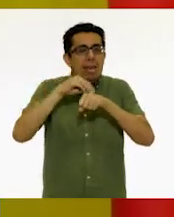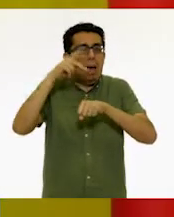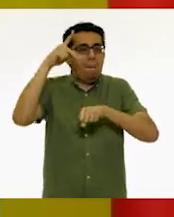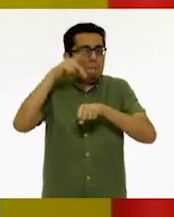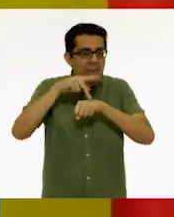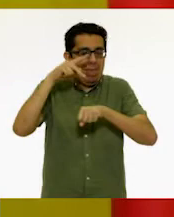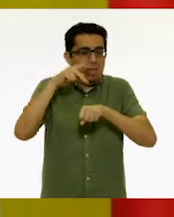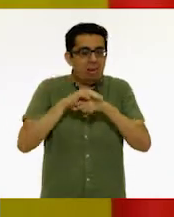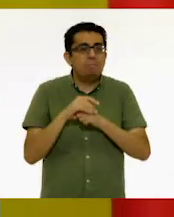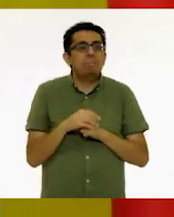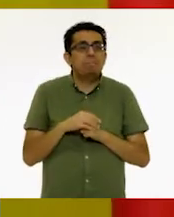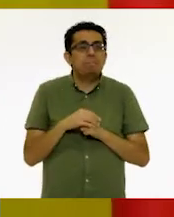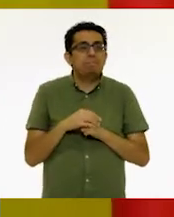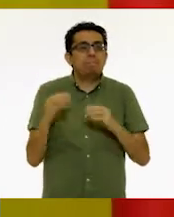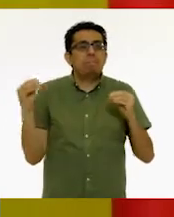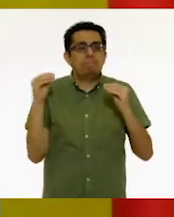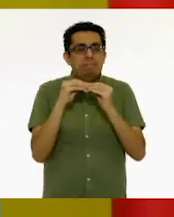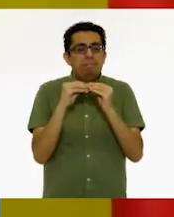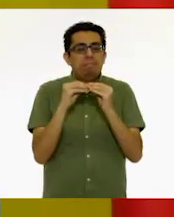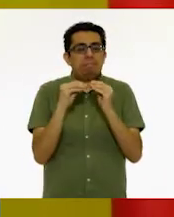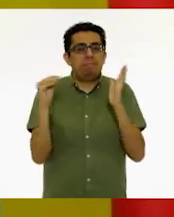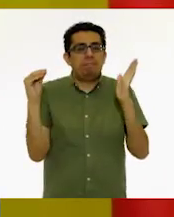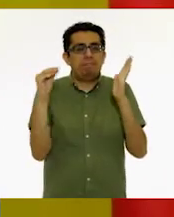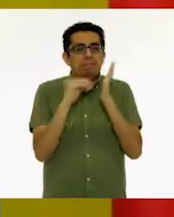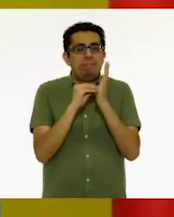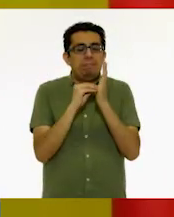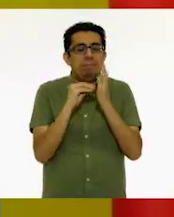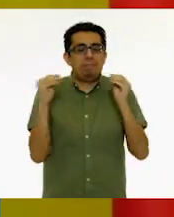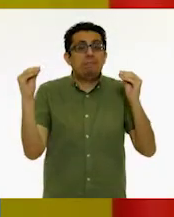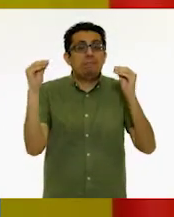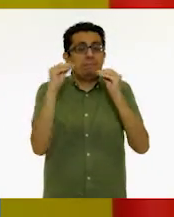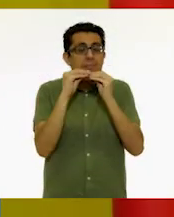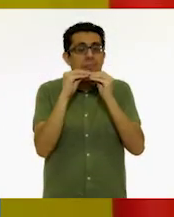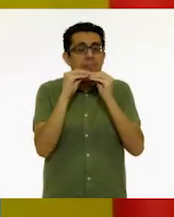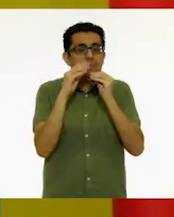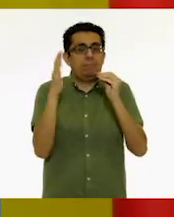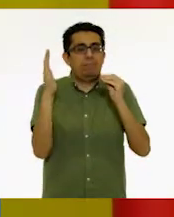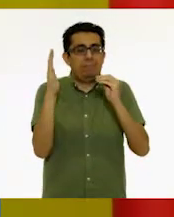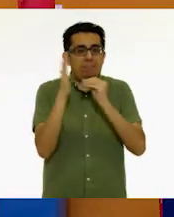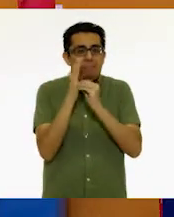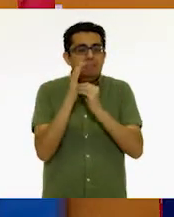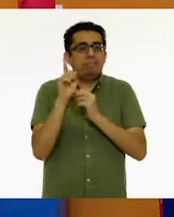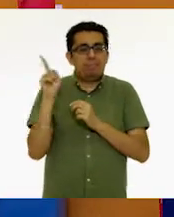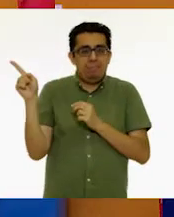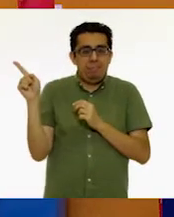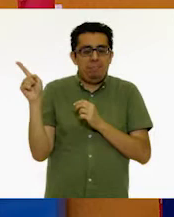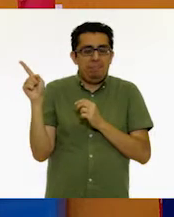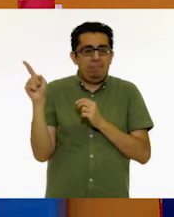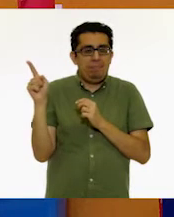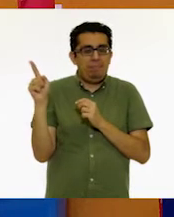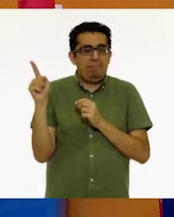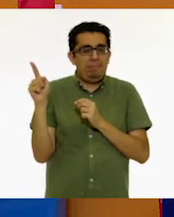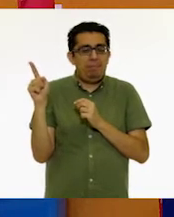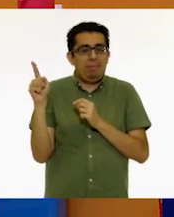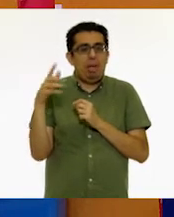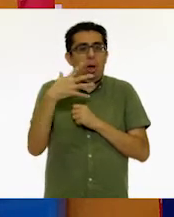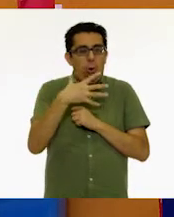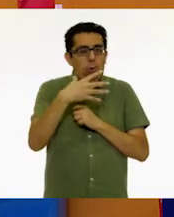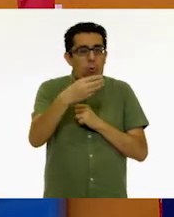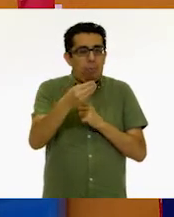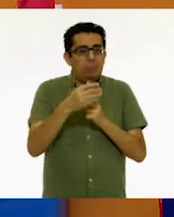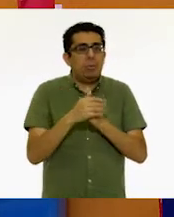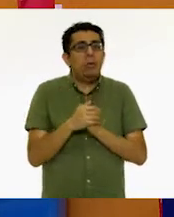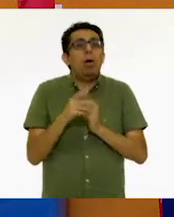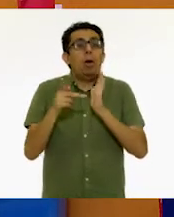Una, dos, tres. Pica piedra, pica aquí. Sí. Ajá. Y lo volvemos